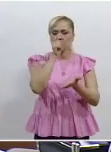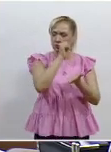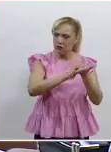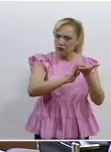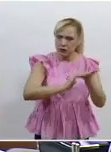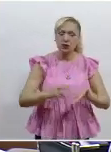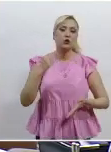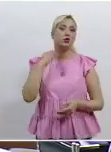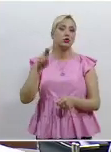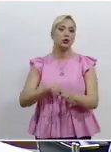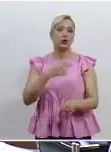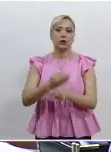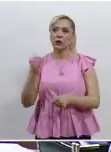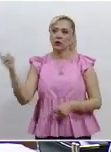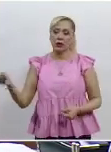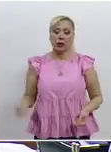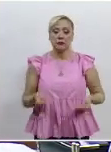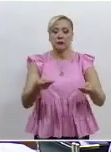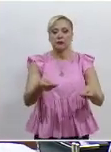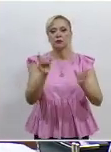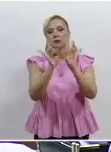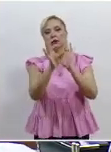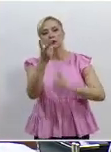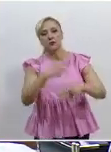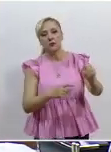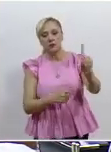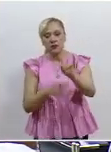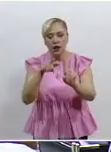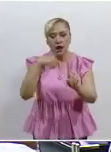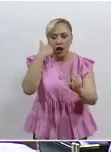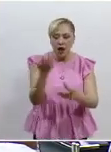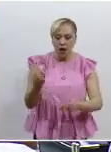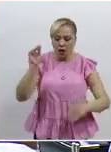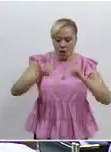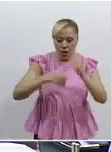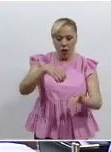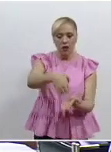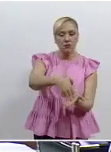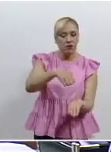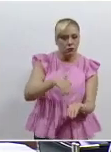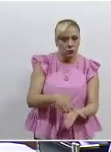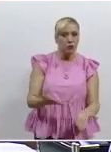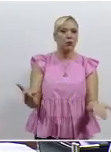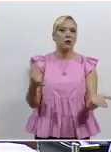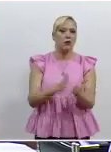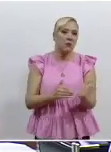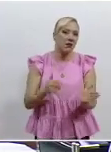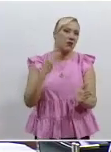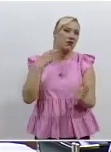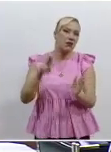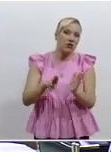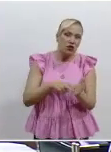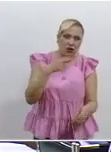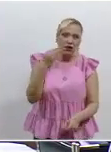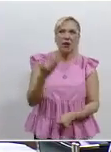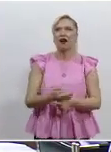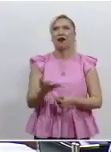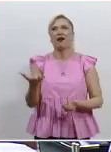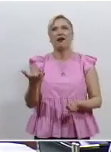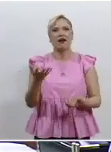los notarios públicos y su personal para atender a este sector de la población al momento de realizar los actos notariales.